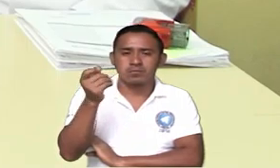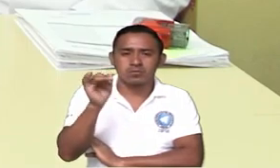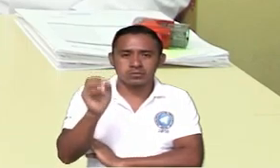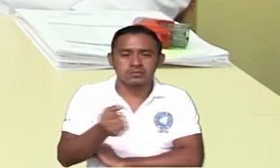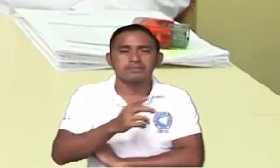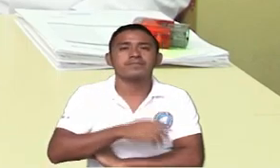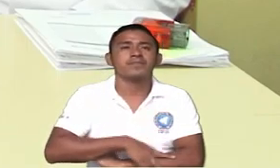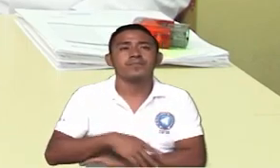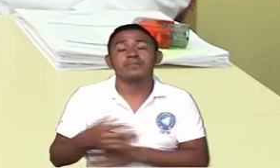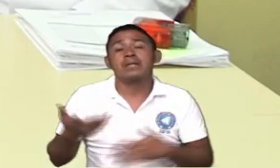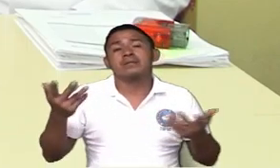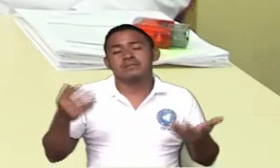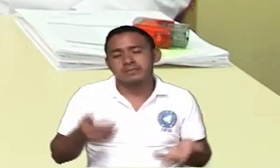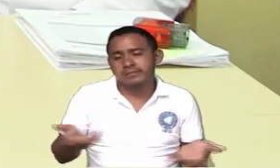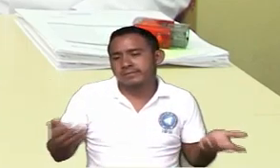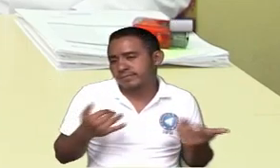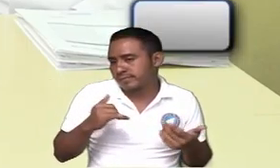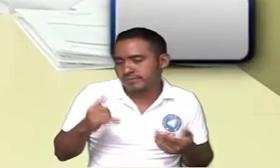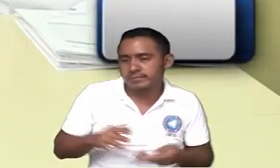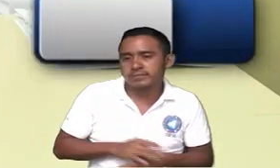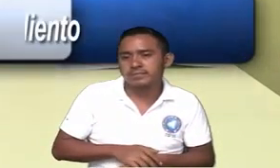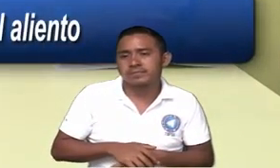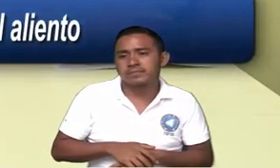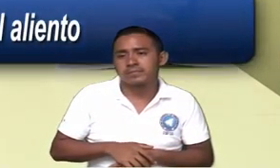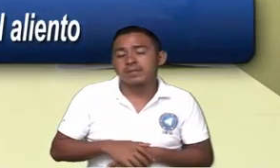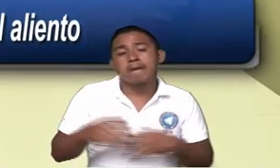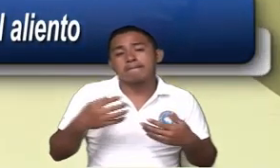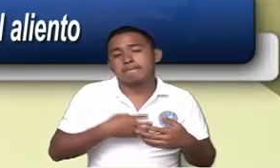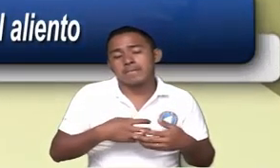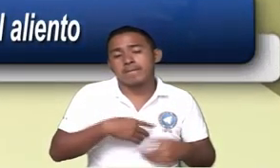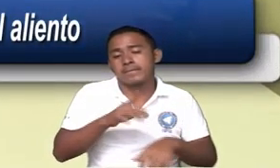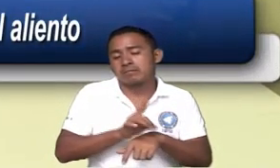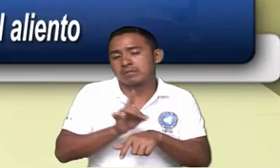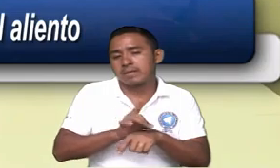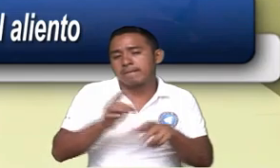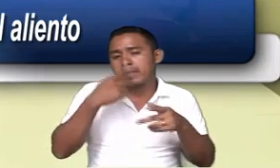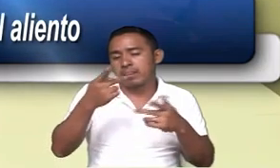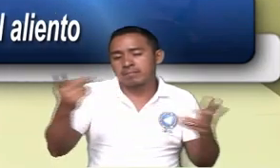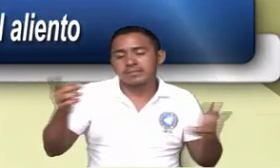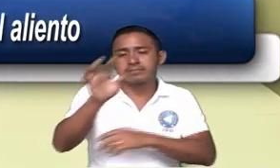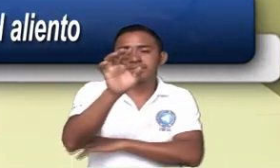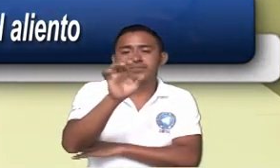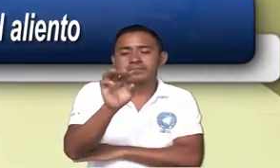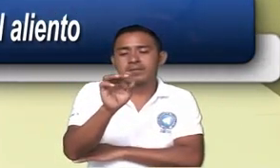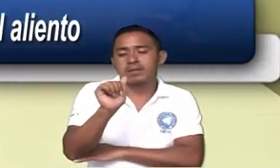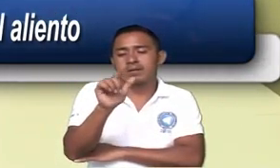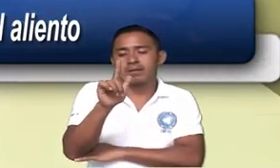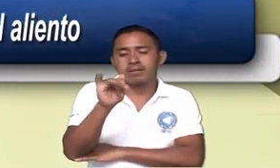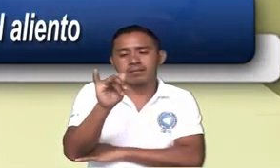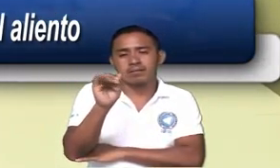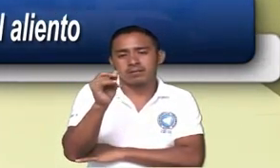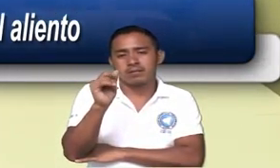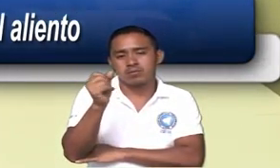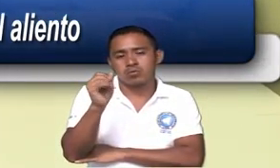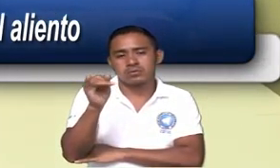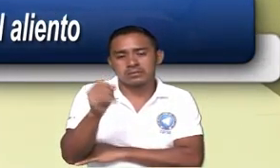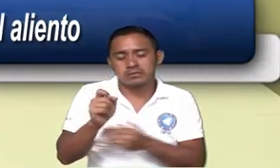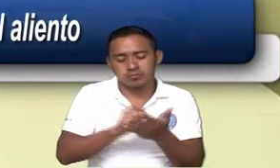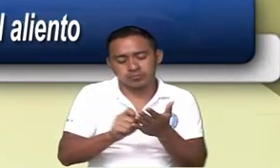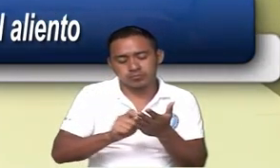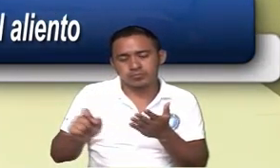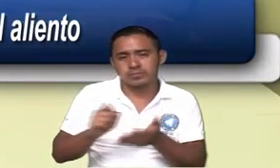Sí, es que el término de halitosis pues, es un término científico, médico, que nosotros lo escribimos en el expediente como